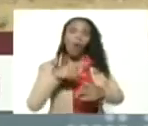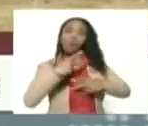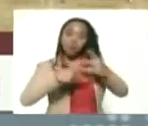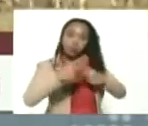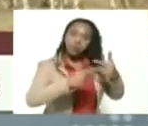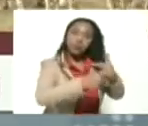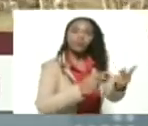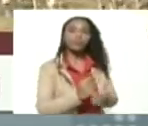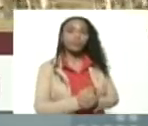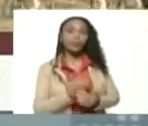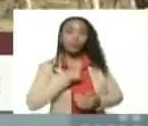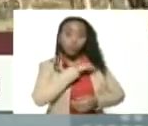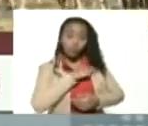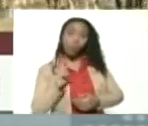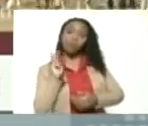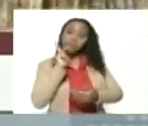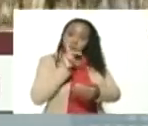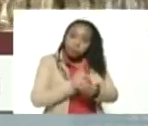llegado